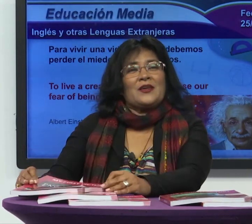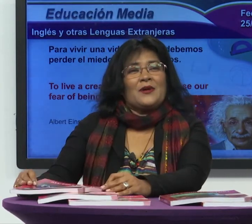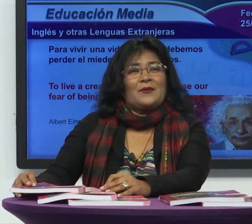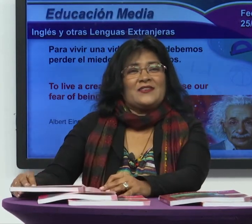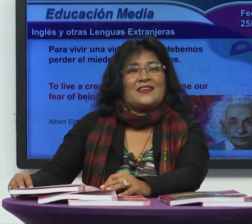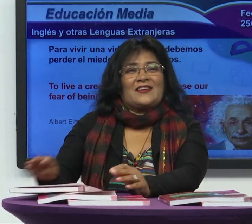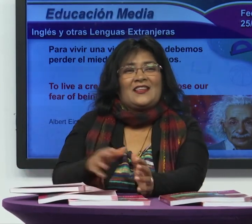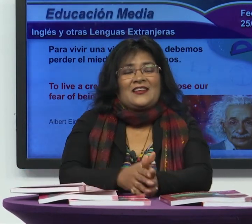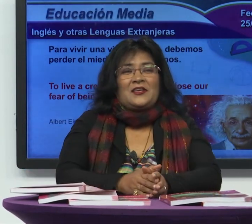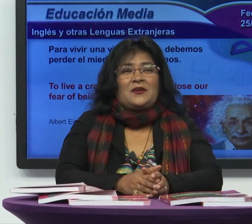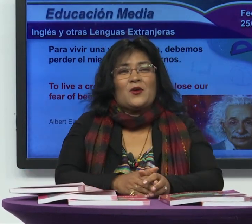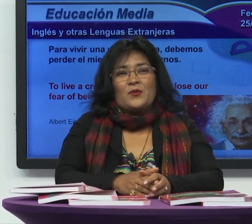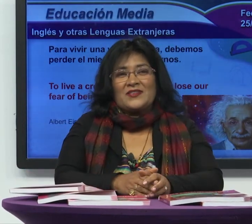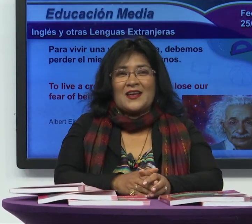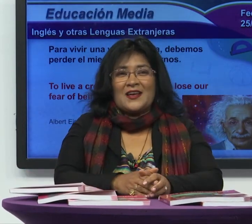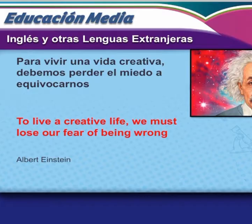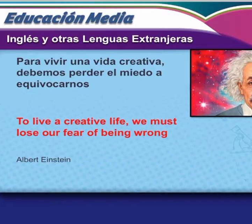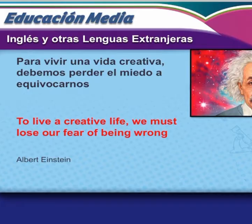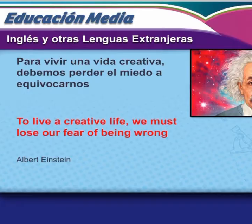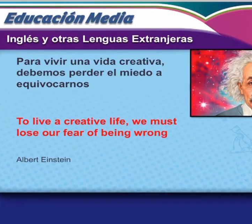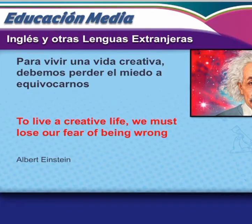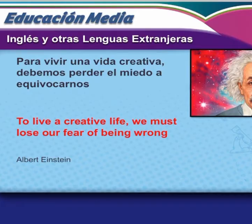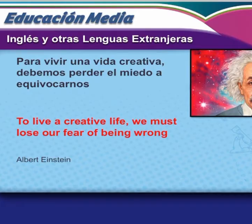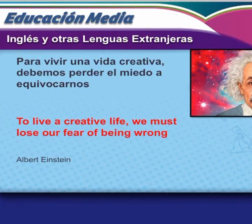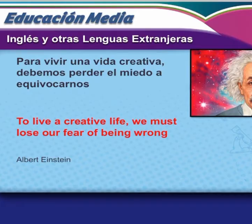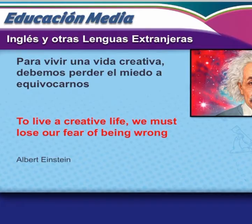Acompáñame a la pizarra interactiva. Comenzamos.